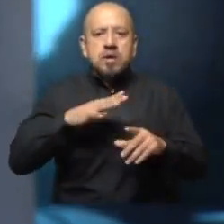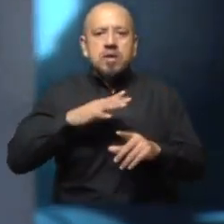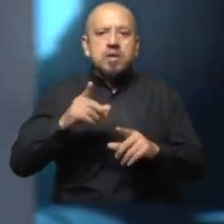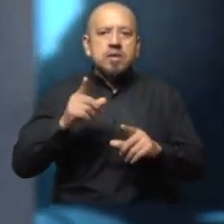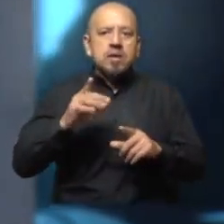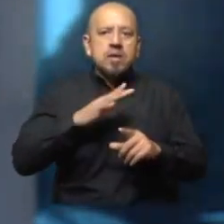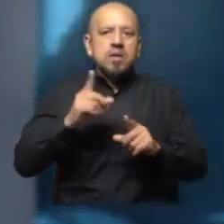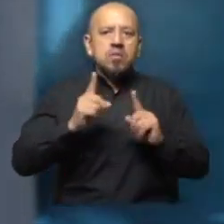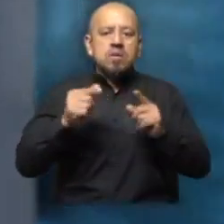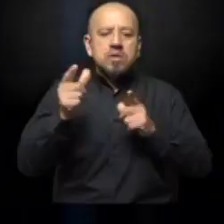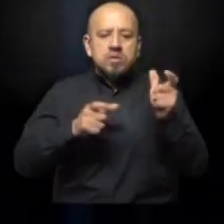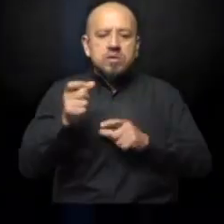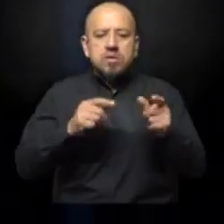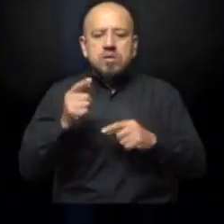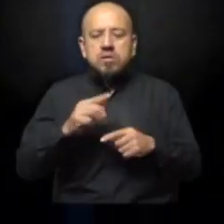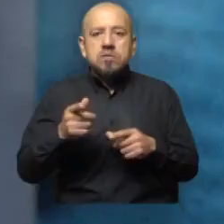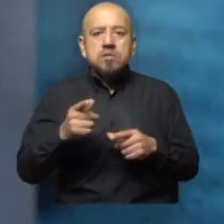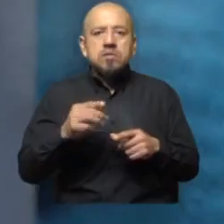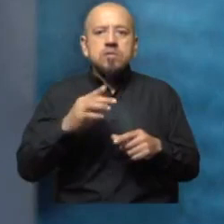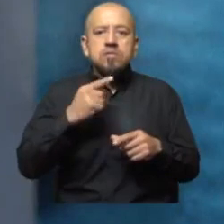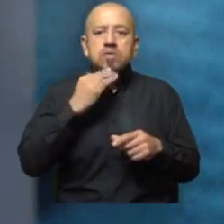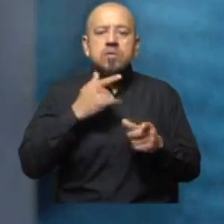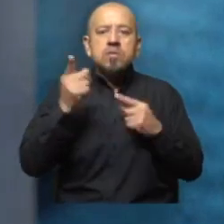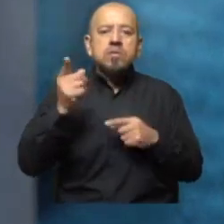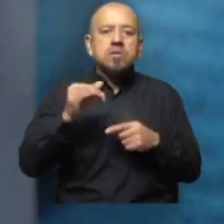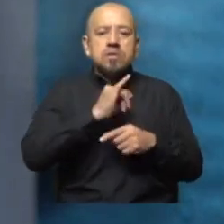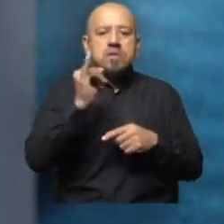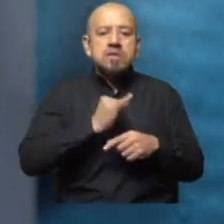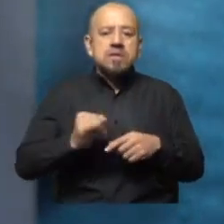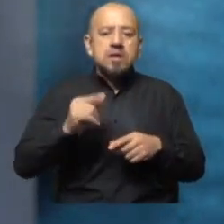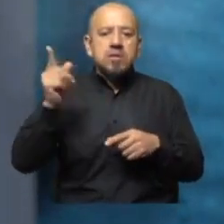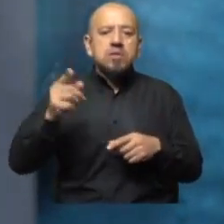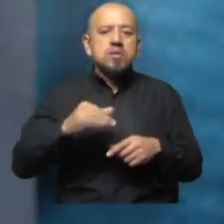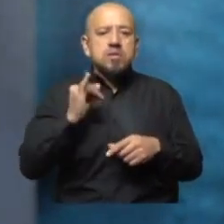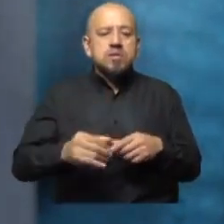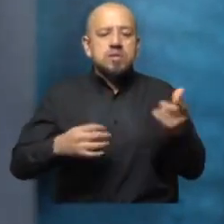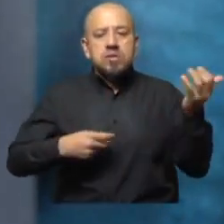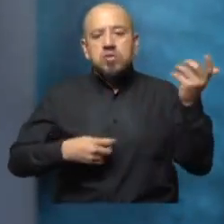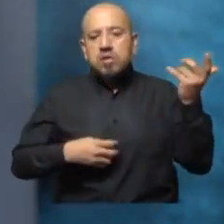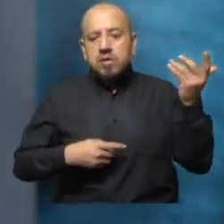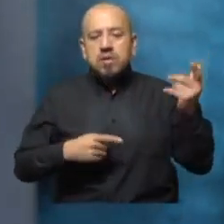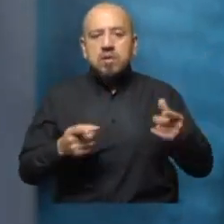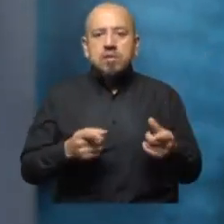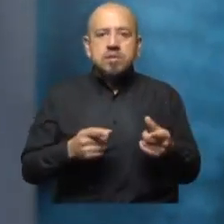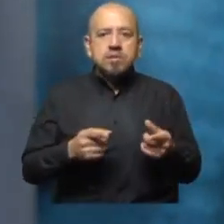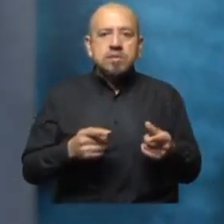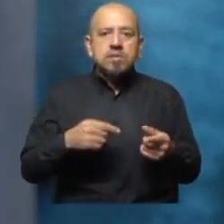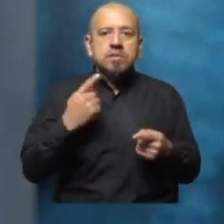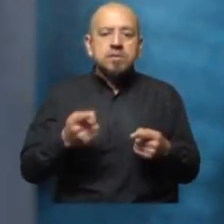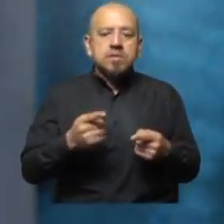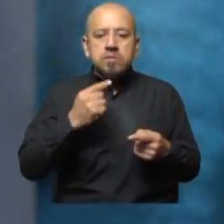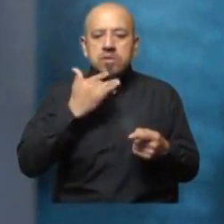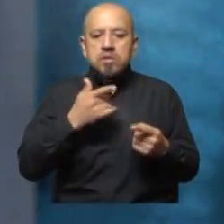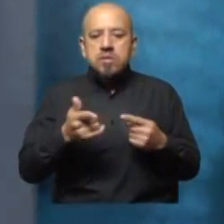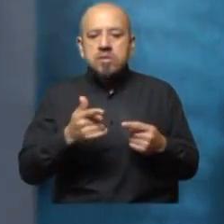toquen esos pero por ejemplo para el último show que hicimos en la zitarrosa si toque la guitarra en una de las canciones y si de repente